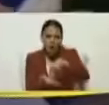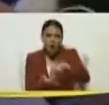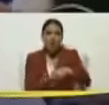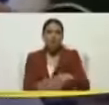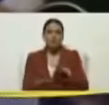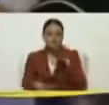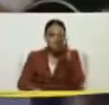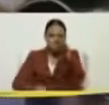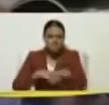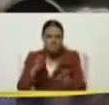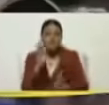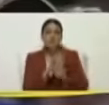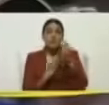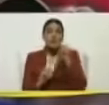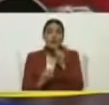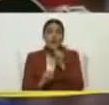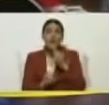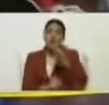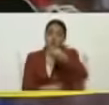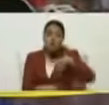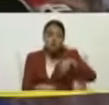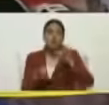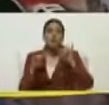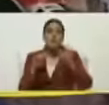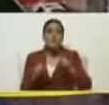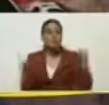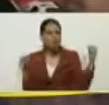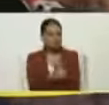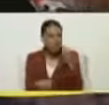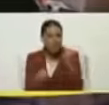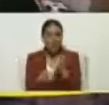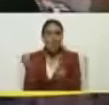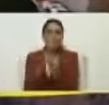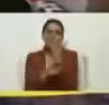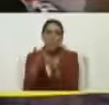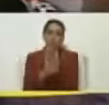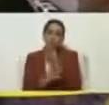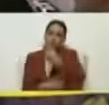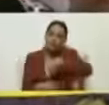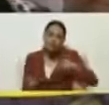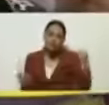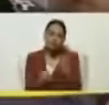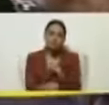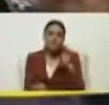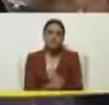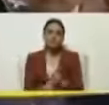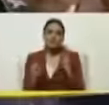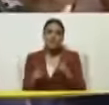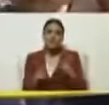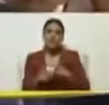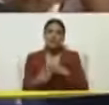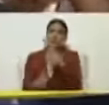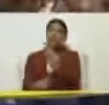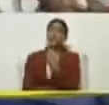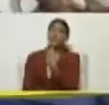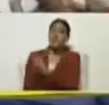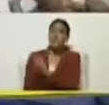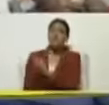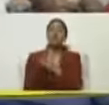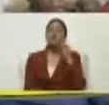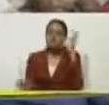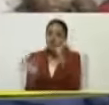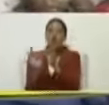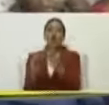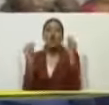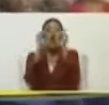país? Los conuqueros y las conuqueras. Así mismo fue. La producción. Entonces, ¿qué pasa, presidente? Lo que usted acaba de decir ha dado en el clavo. Yo